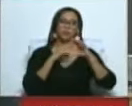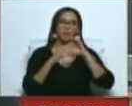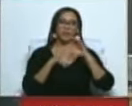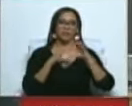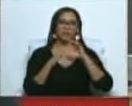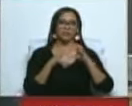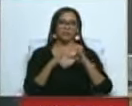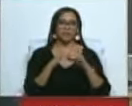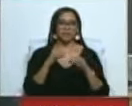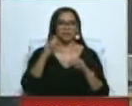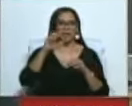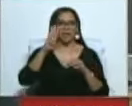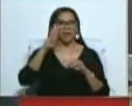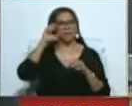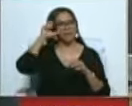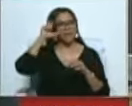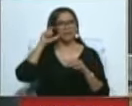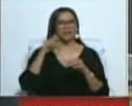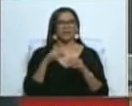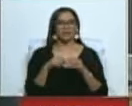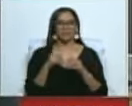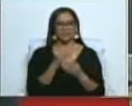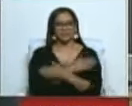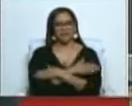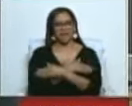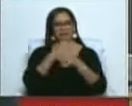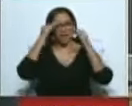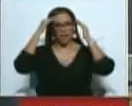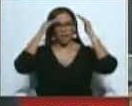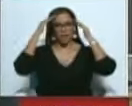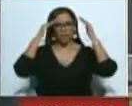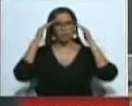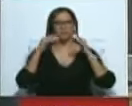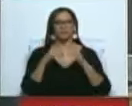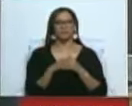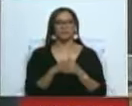está Blanque Cao también, mi saludo, Jacqueline Faría, camarada.